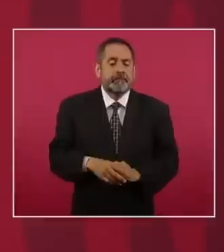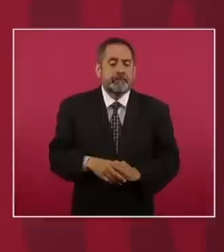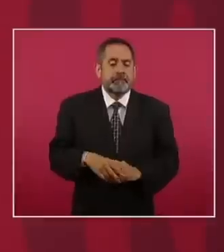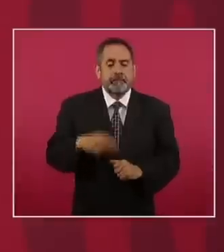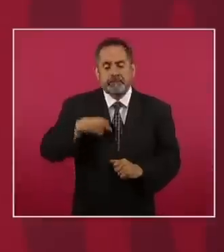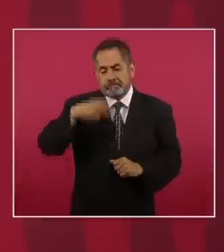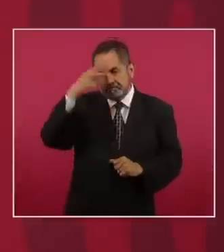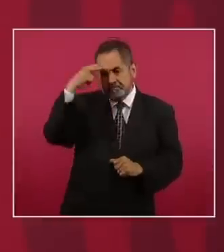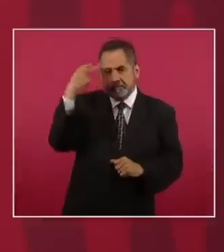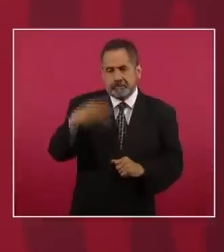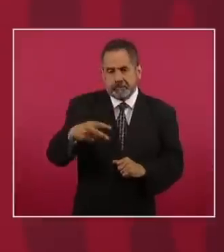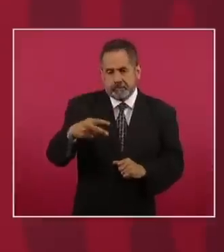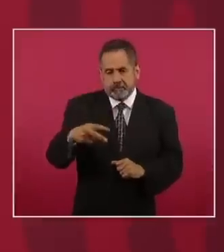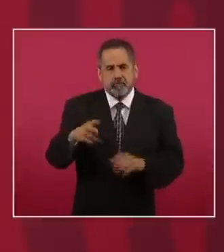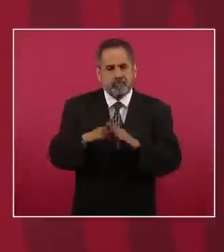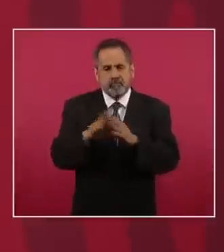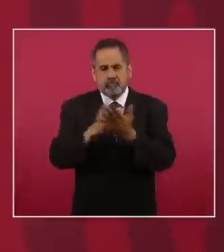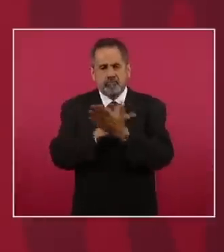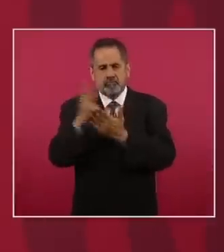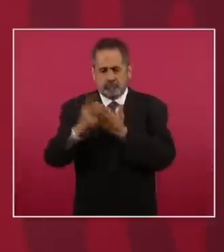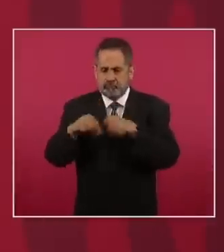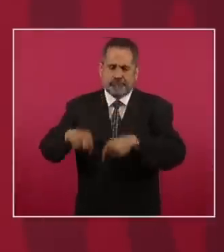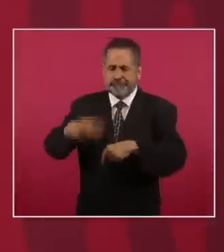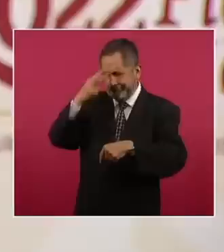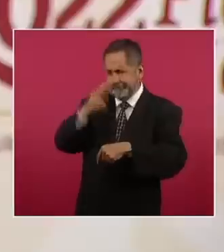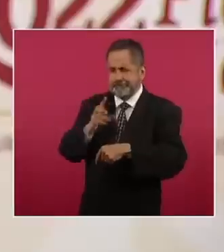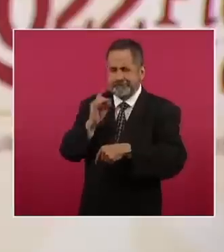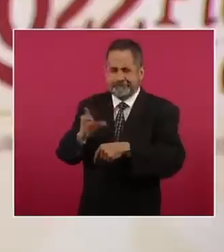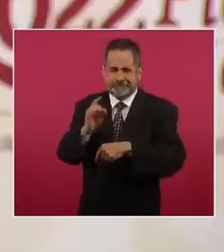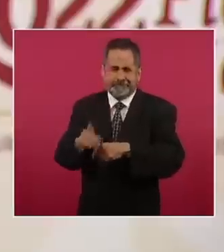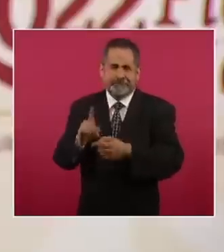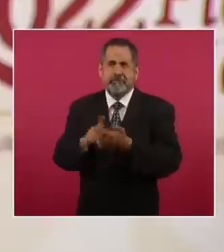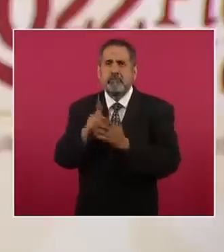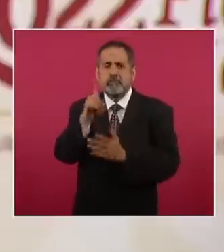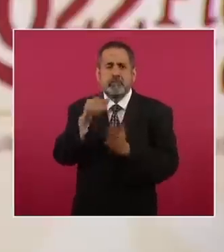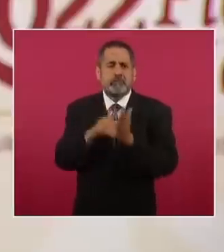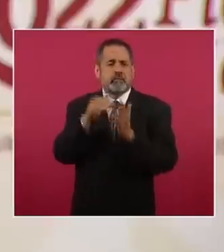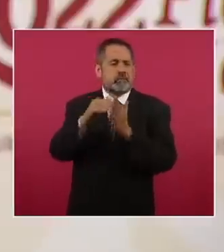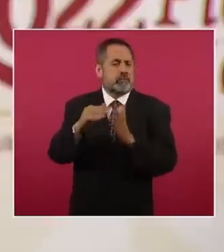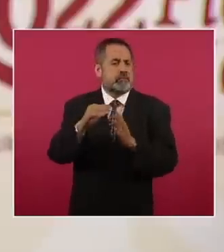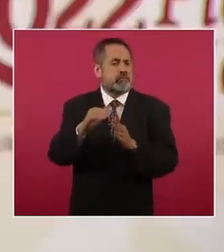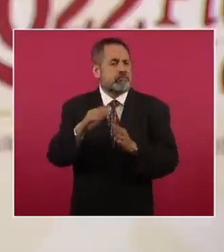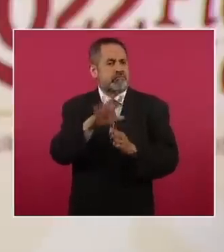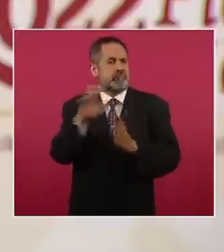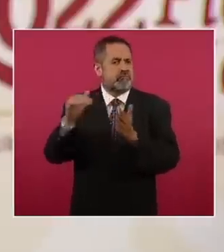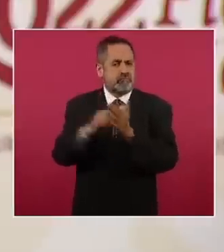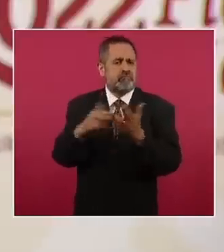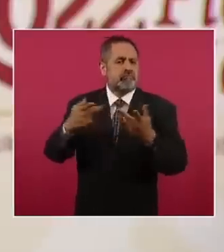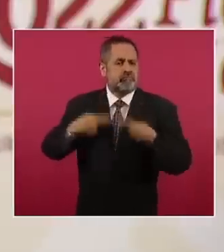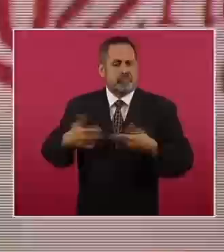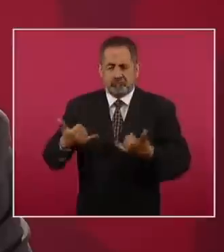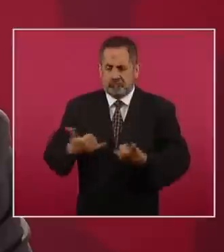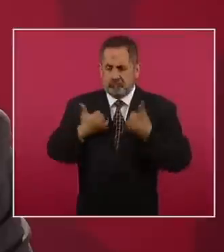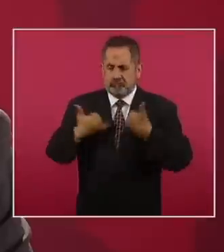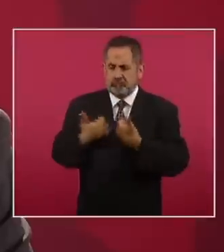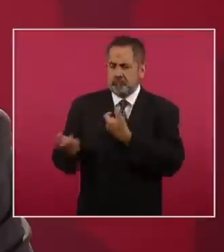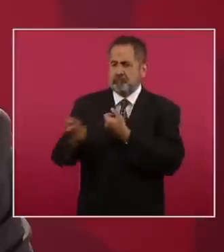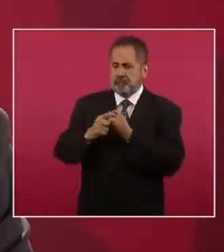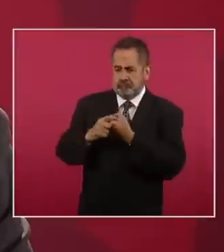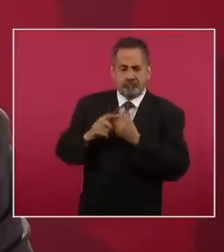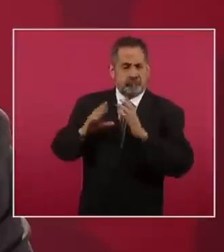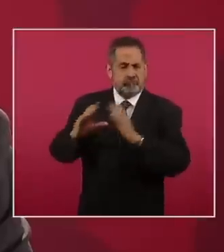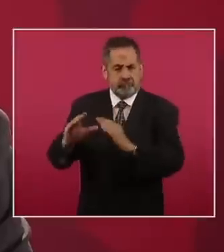México está aplicando, por supuesto, ese programa en nuestro país, como saben ya, más de 1.5 millones de jóvenes. Lo estamos aplicando